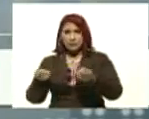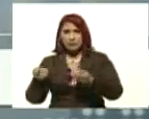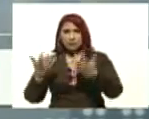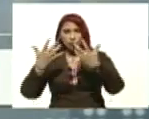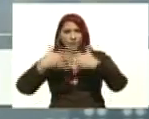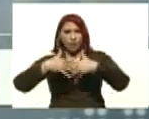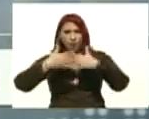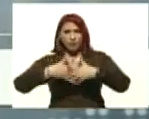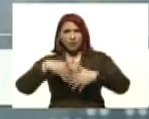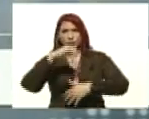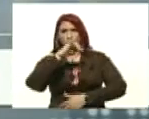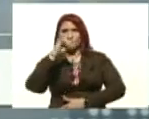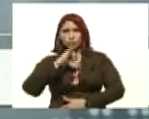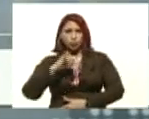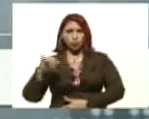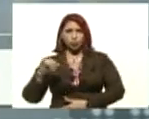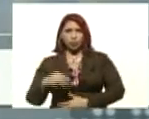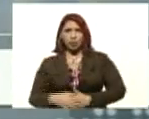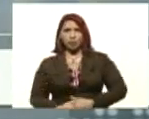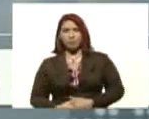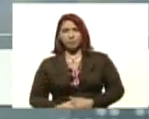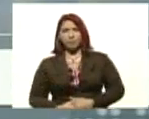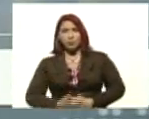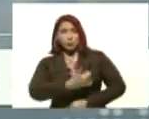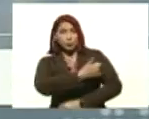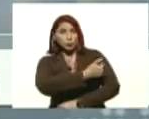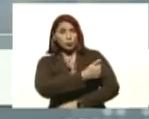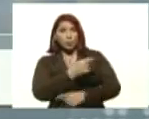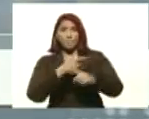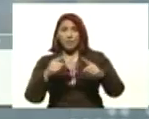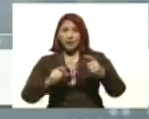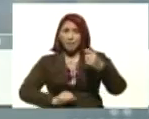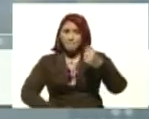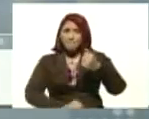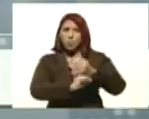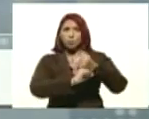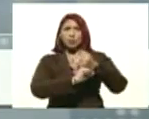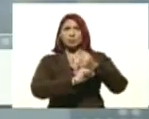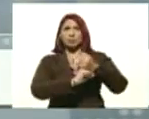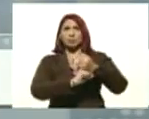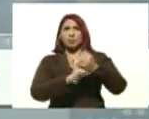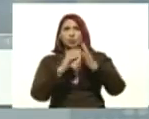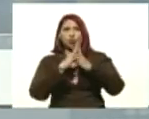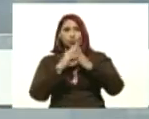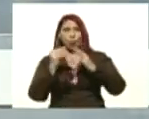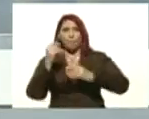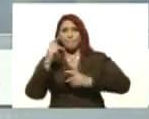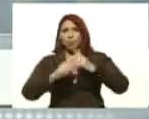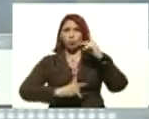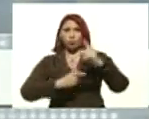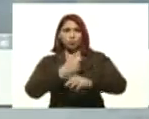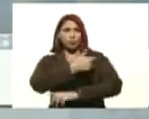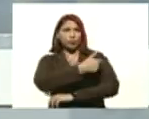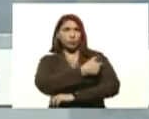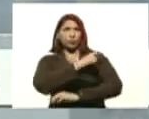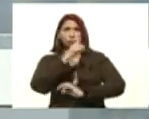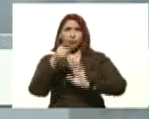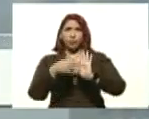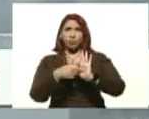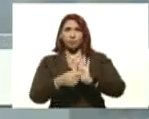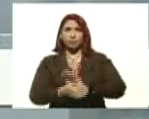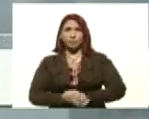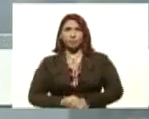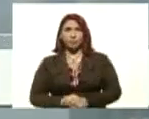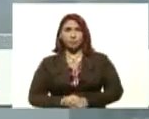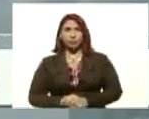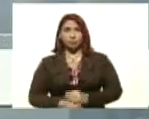fábrica zuliana de jeringas para apoyar todo el proceso de vacunación y